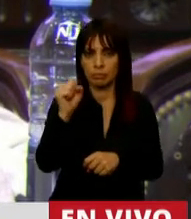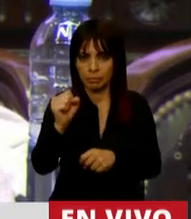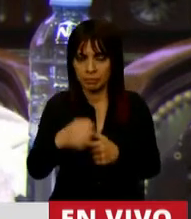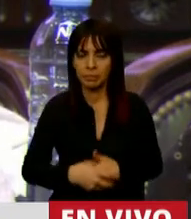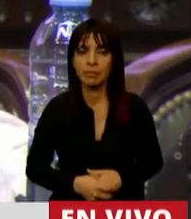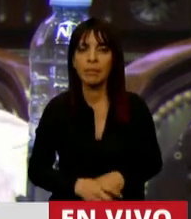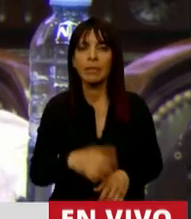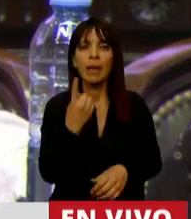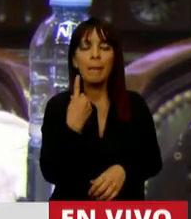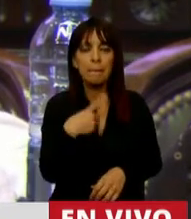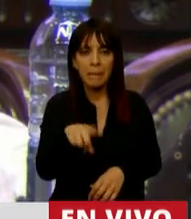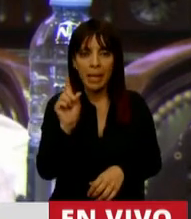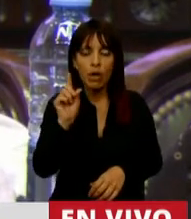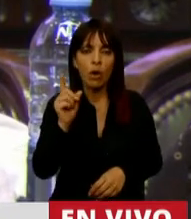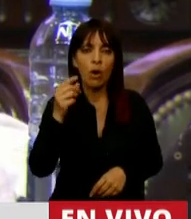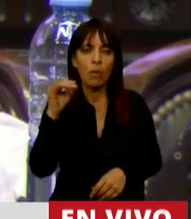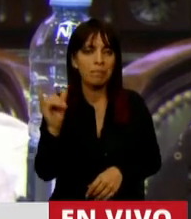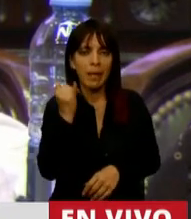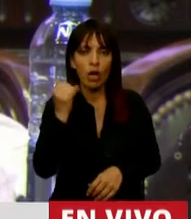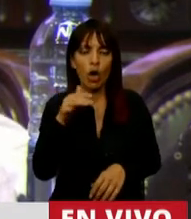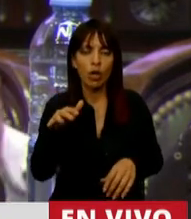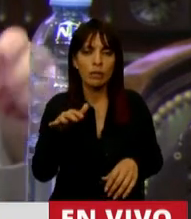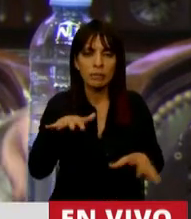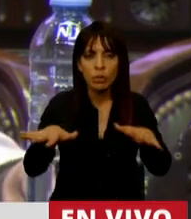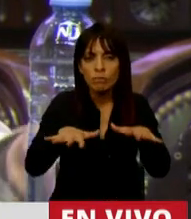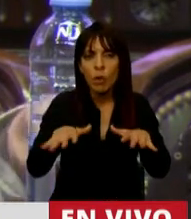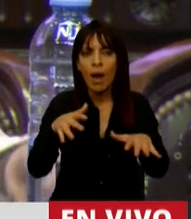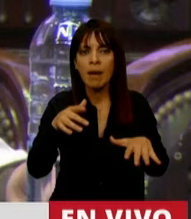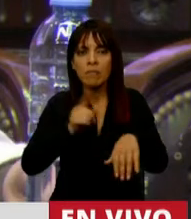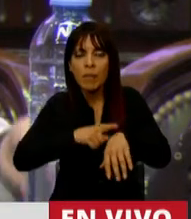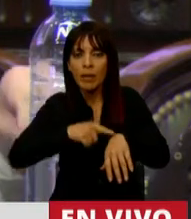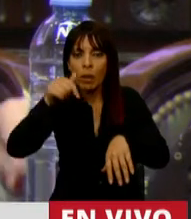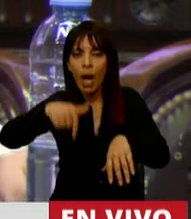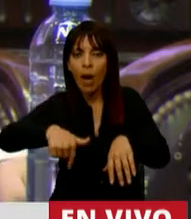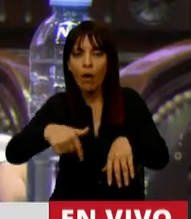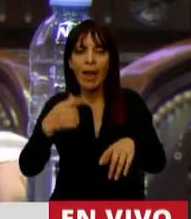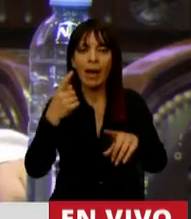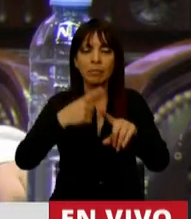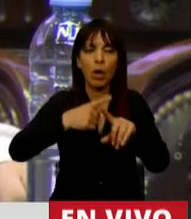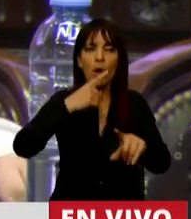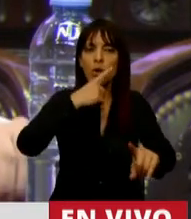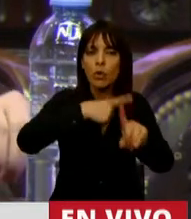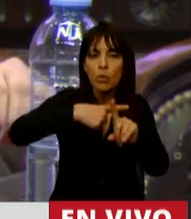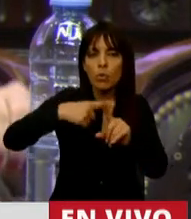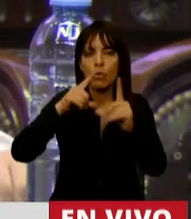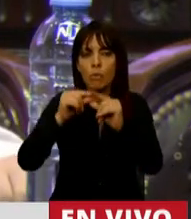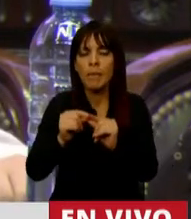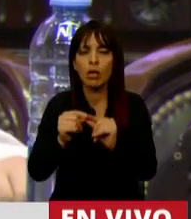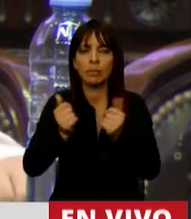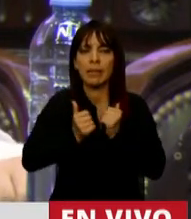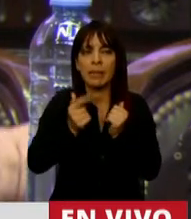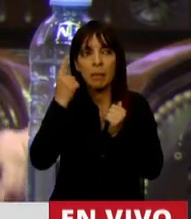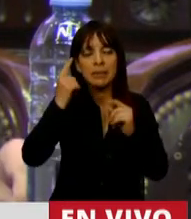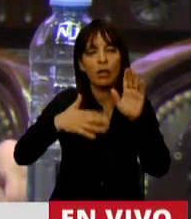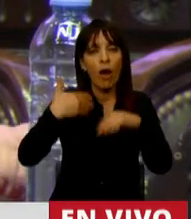mejor espacio y momento para ponernos de acuerdo que debatiendo con los números, las expectativas económicas para el